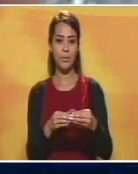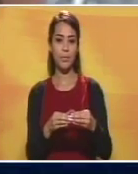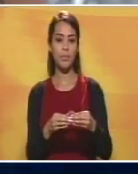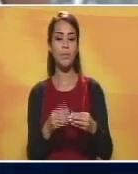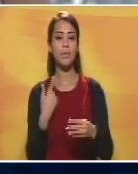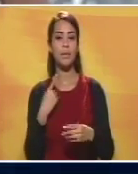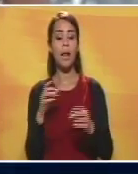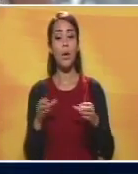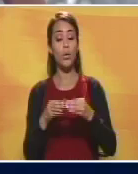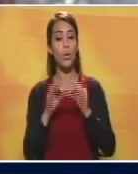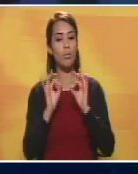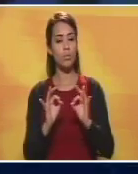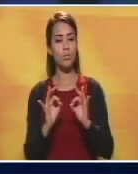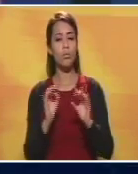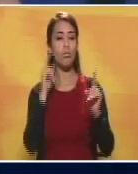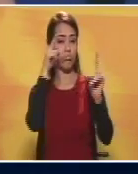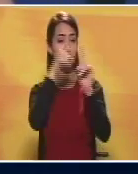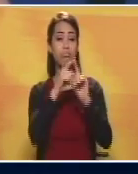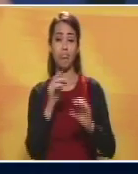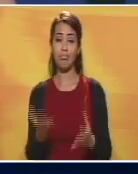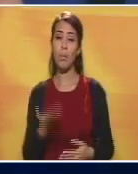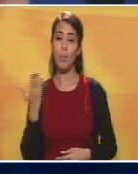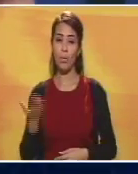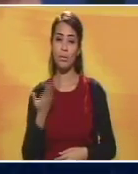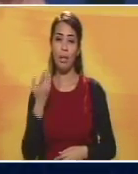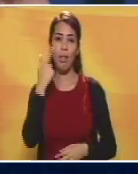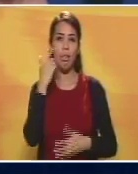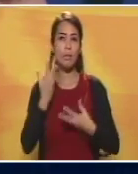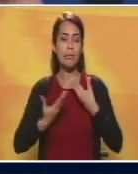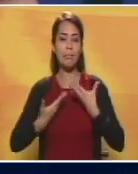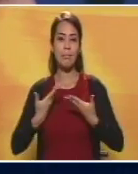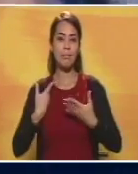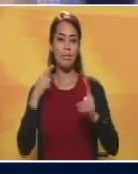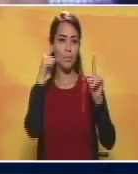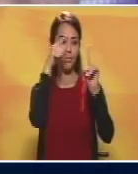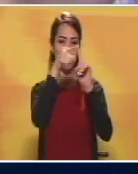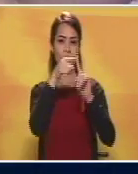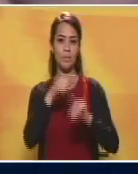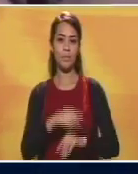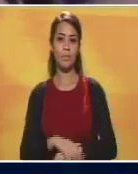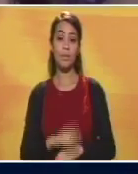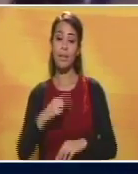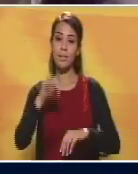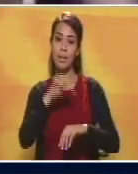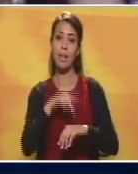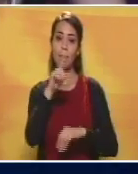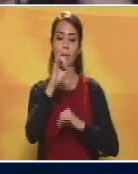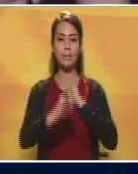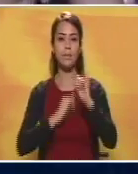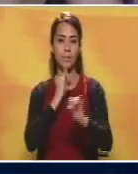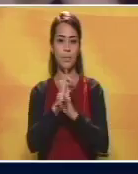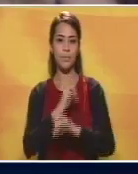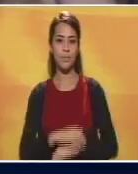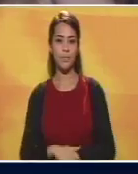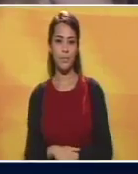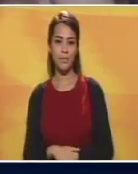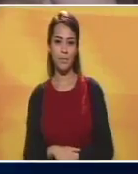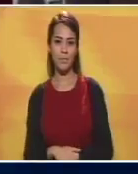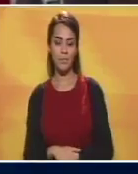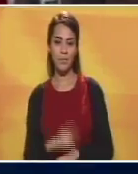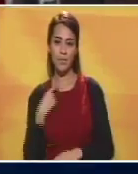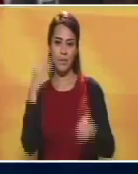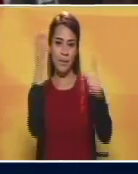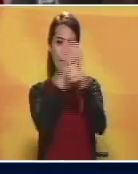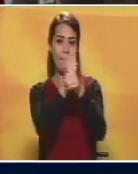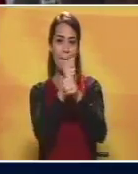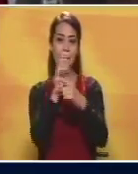de este comité. Es un reto grande, hay una expectativa enorme, yo diría que no solamente a nivel nacional, sino a nivel internacional, con lo que vamos a